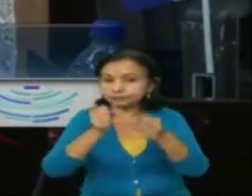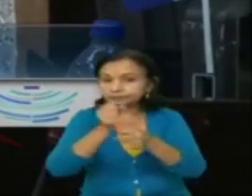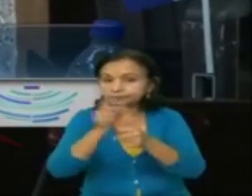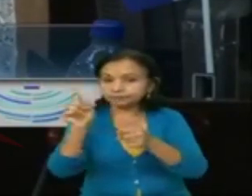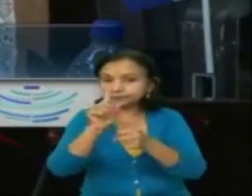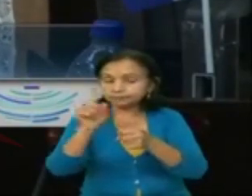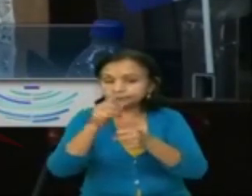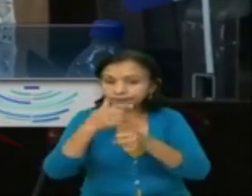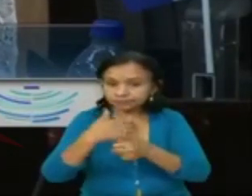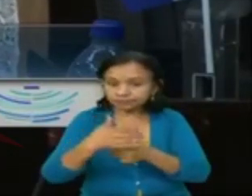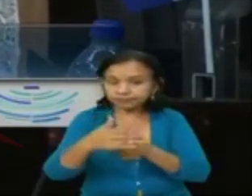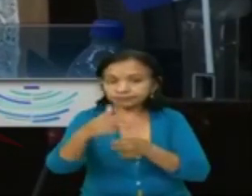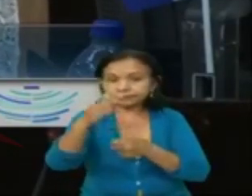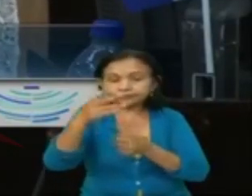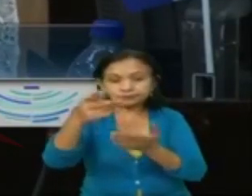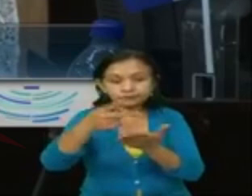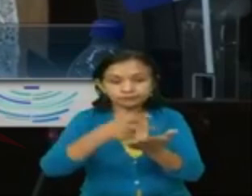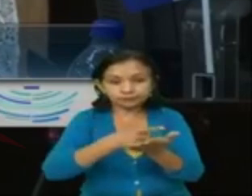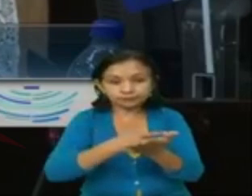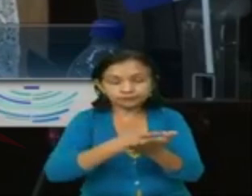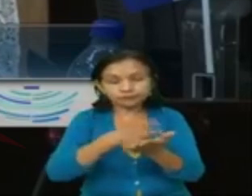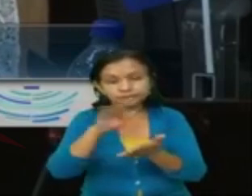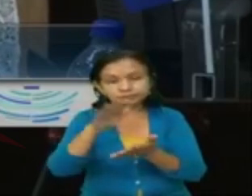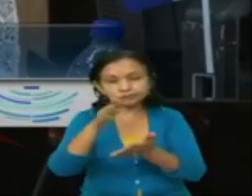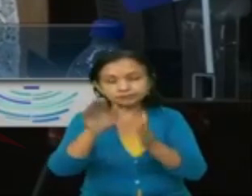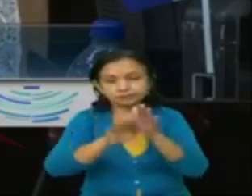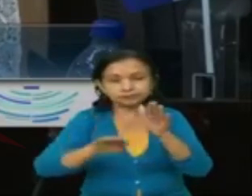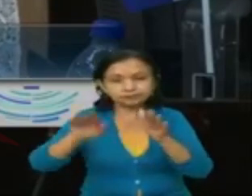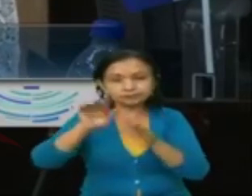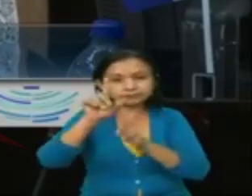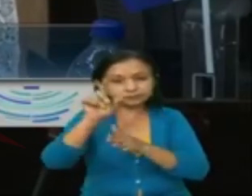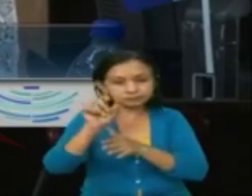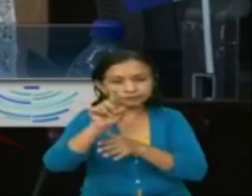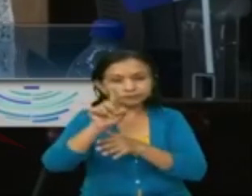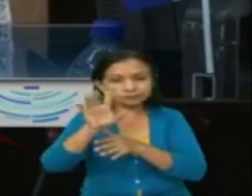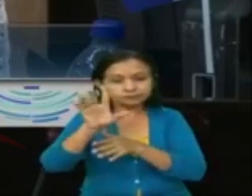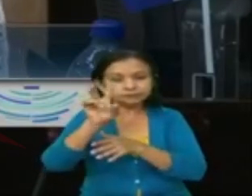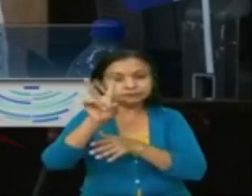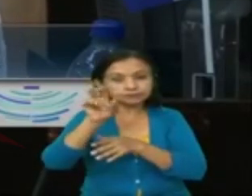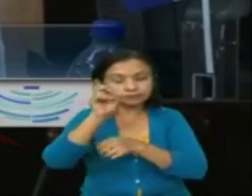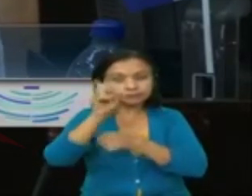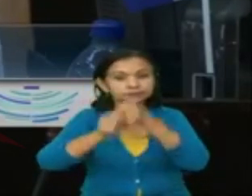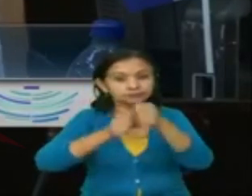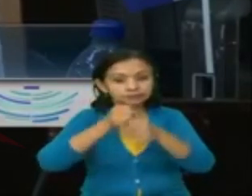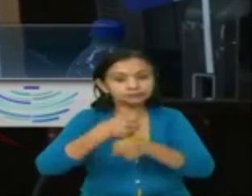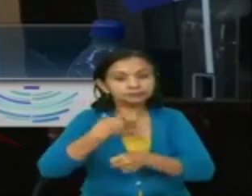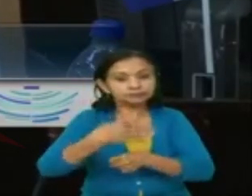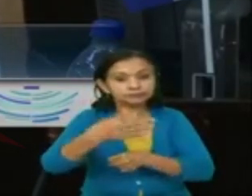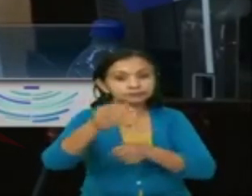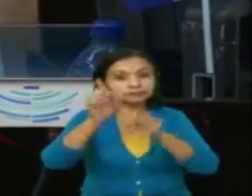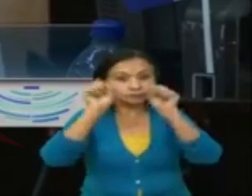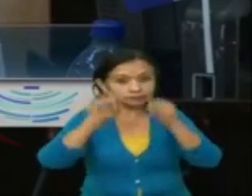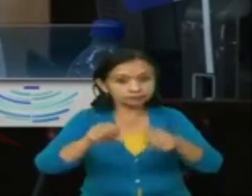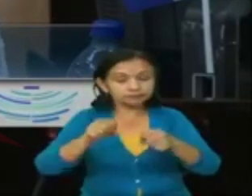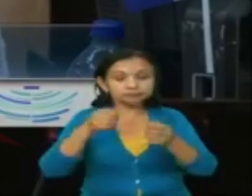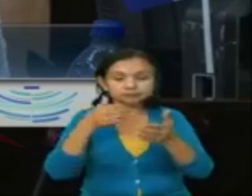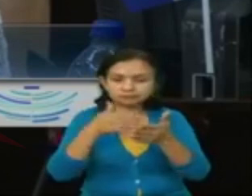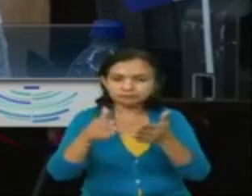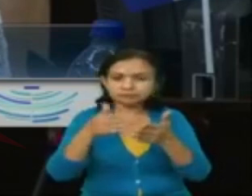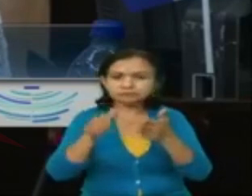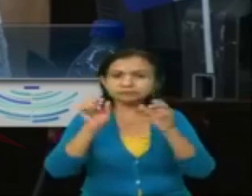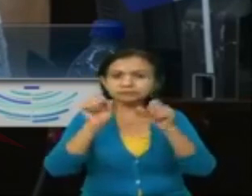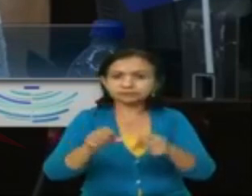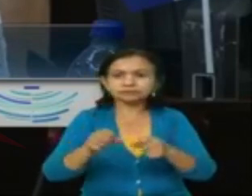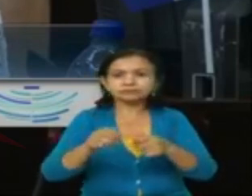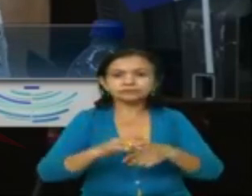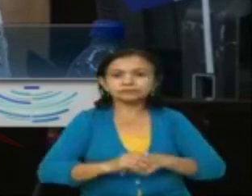pensado para un proyecto de más de 10, de 15, de 20 años y que pueda fácilmente